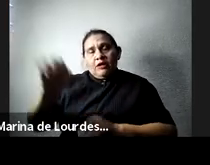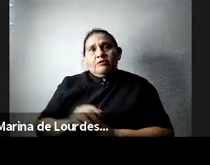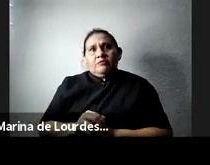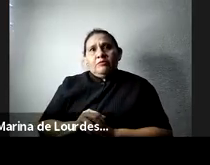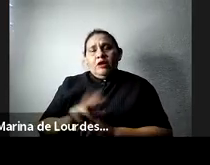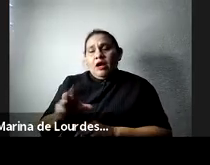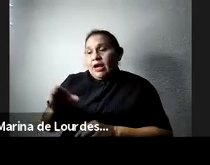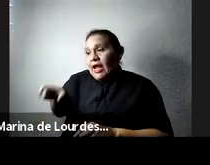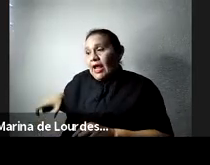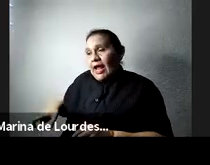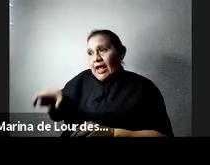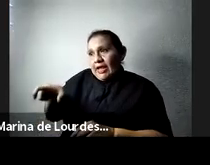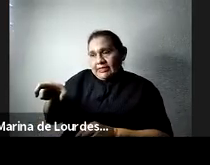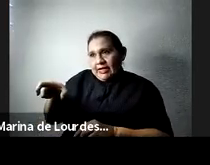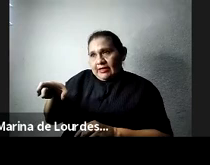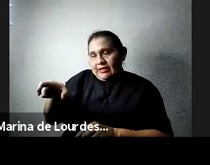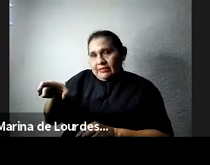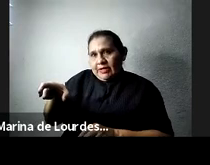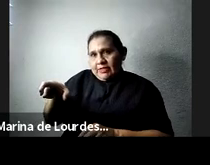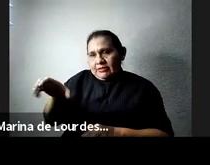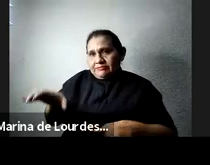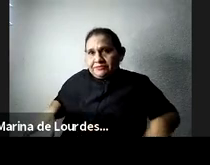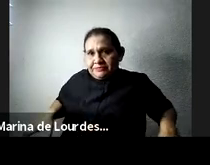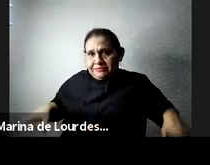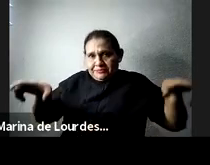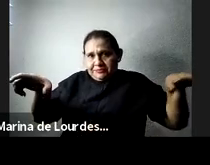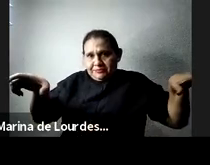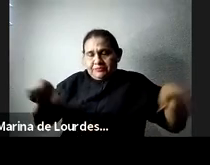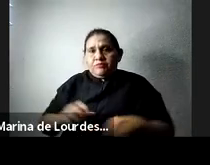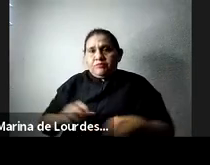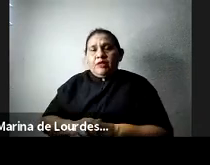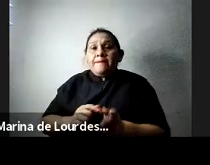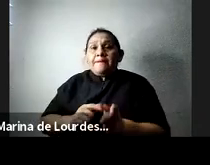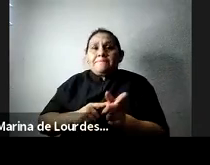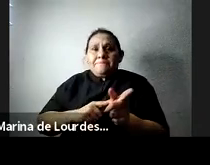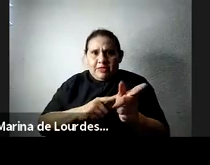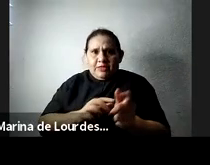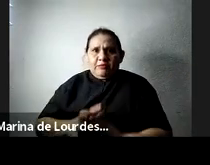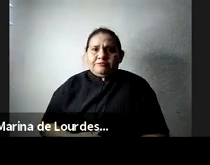a la acera de las banquetas. La siguiente.